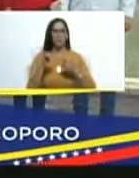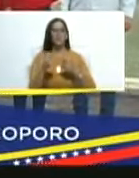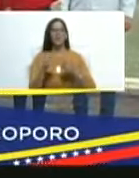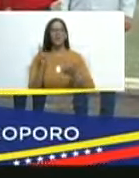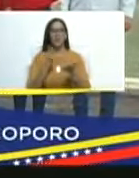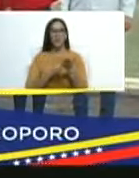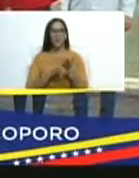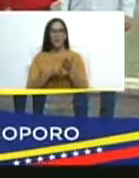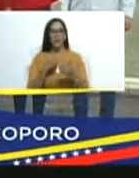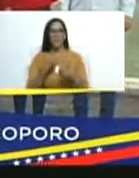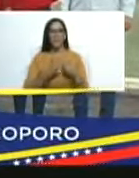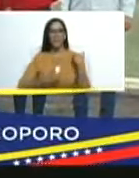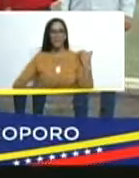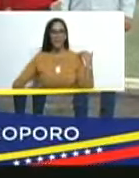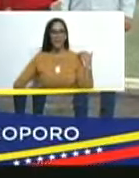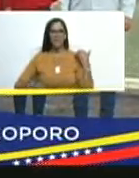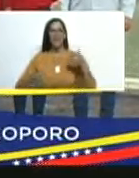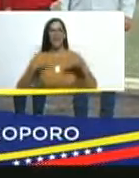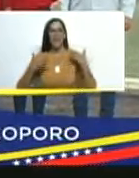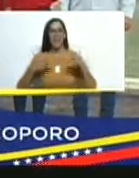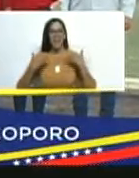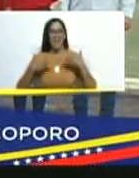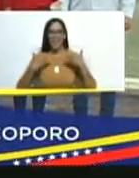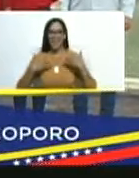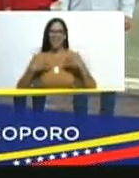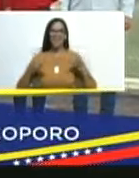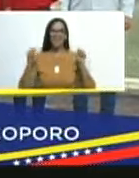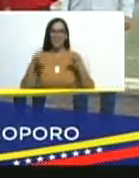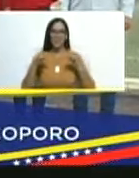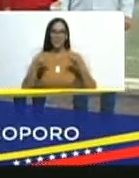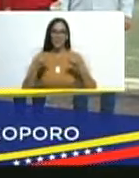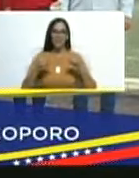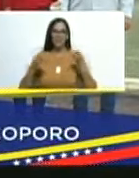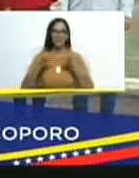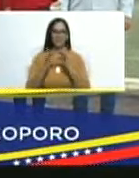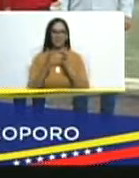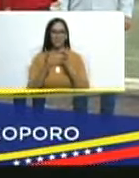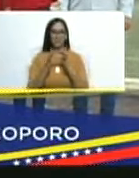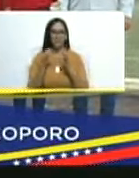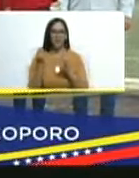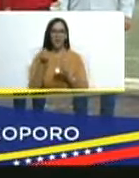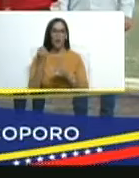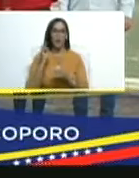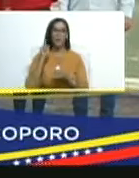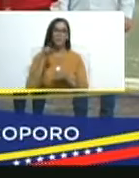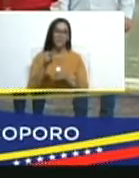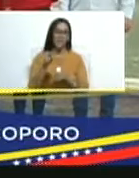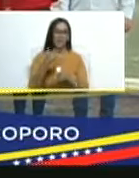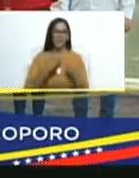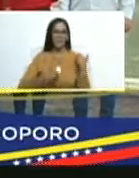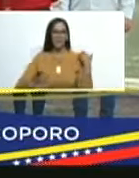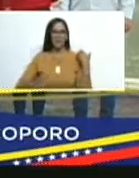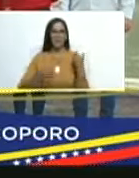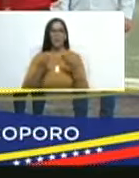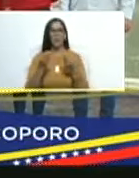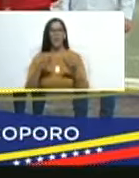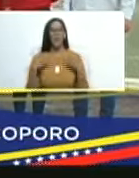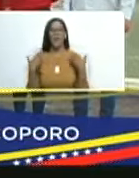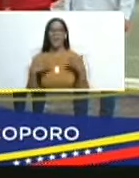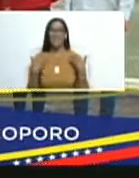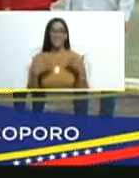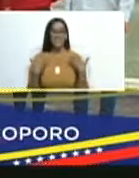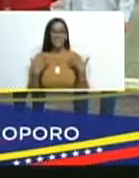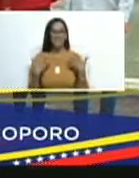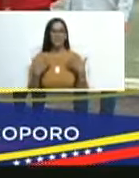presidente, alegre, contenta con este contacto que tenemos con usted, presidente. Muy alegre, muy